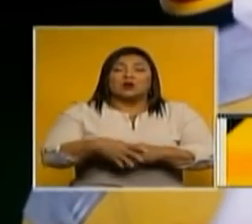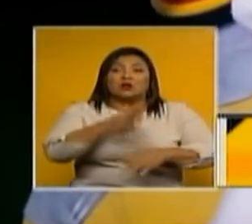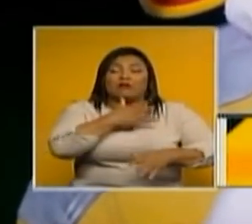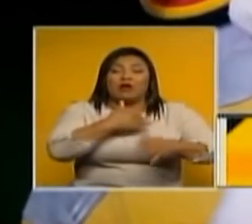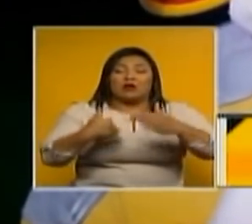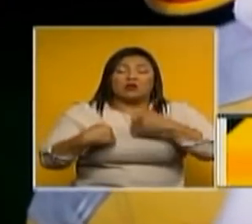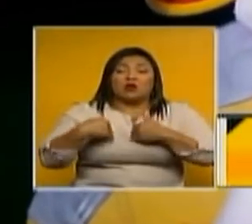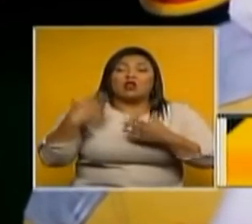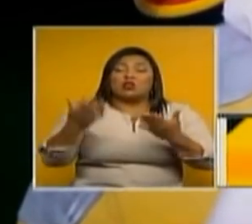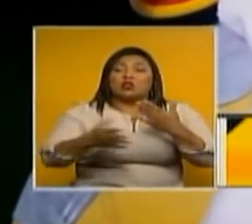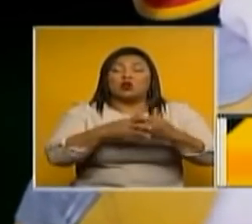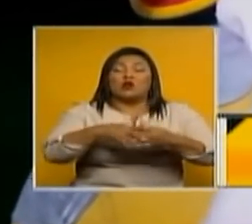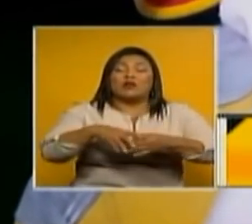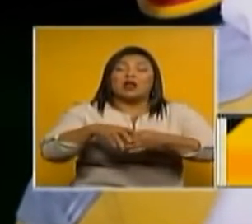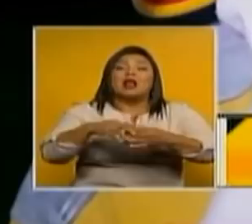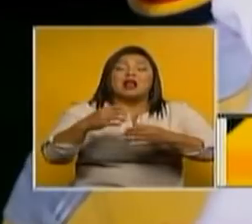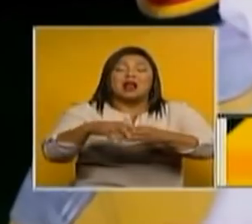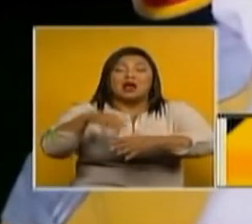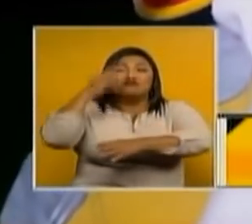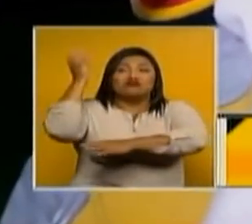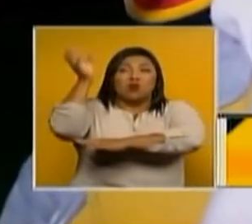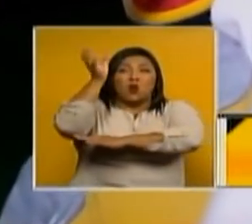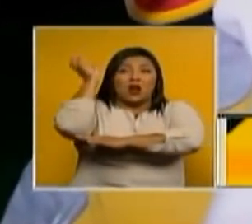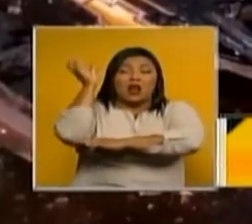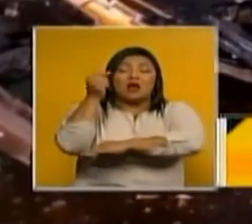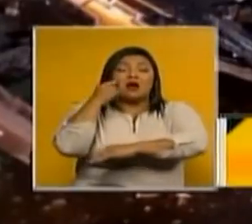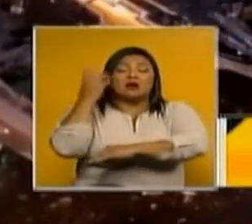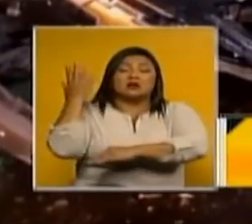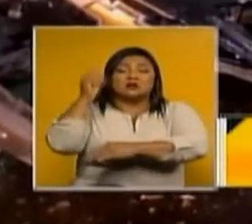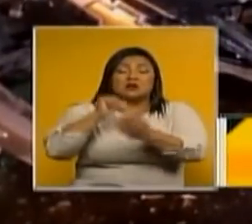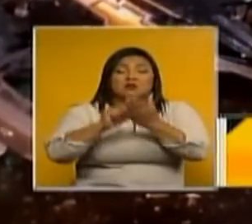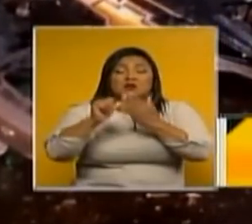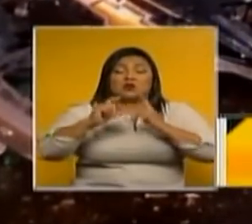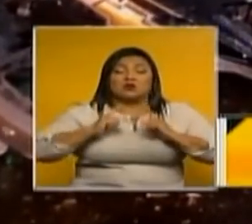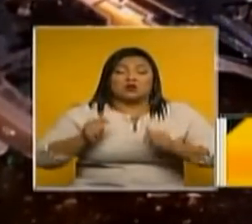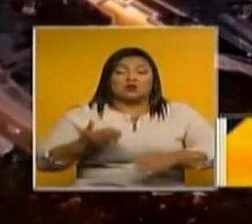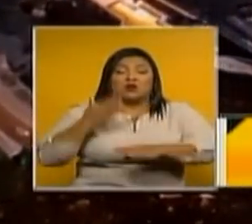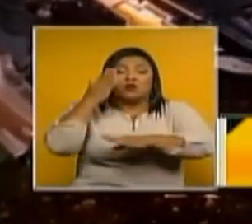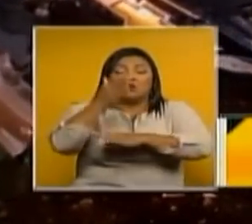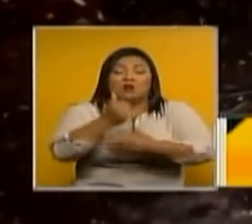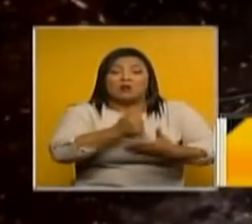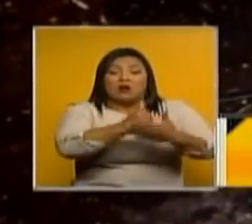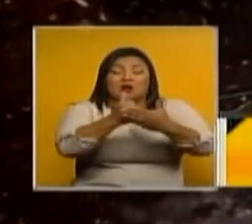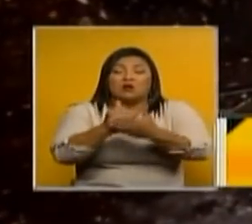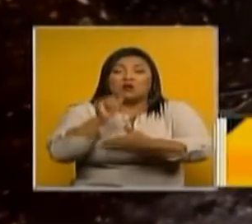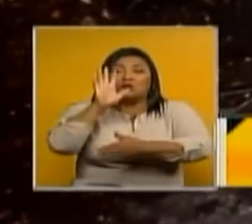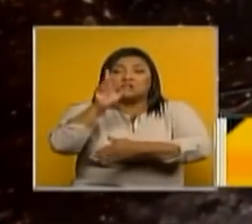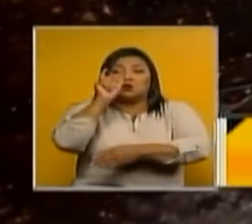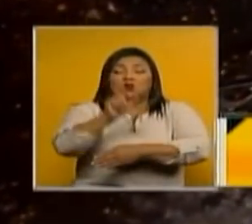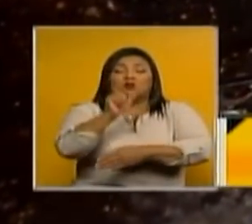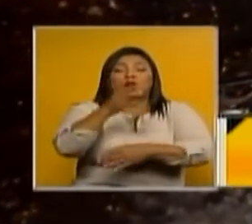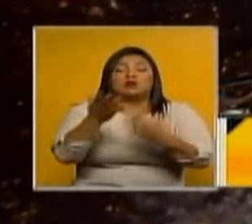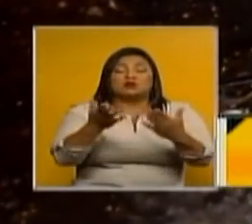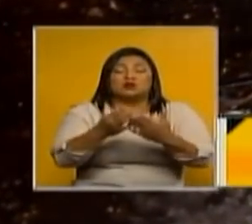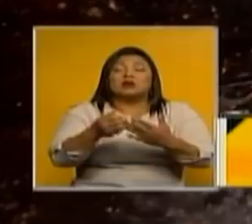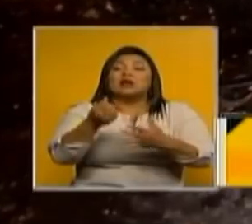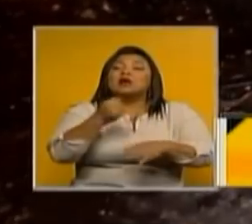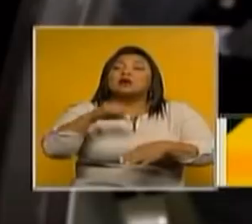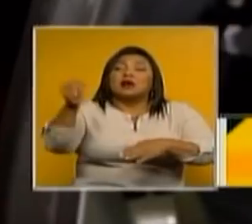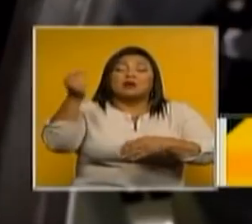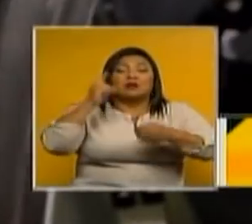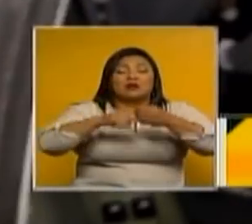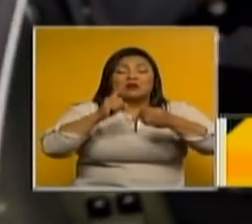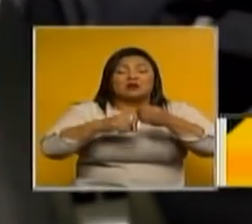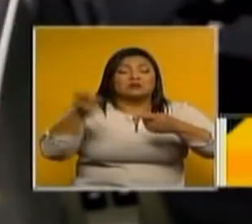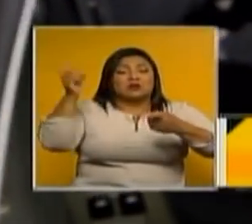la ambulancia del Ministerio de Salud Pública, los atendió. Se habla de posibles 5 ocupantes del vehículo siniestrado, que viajaban desde Quito